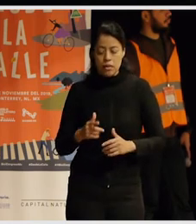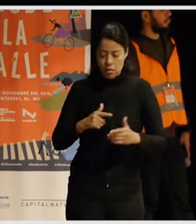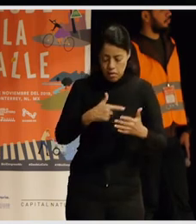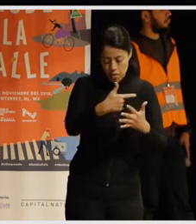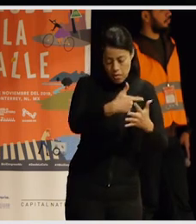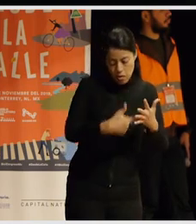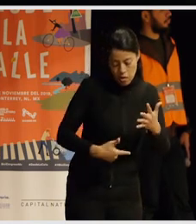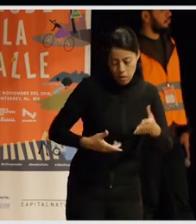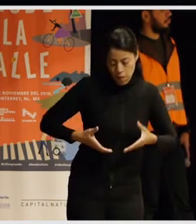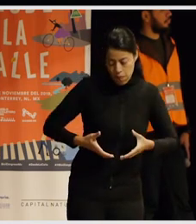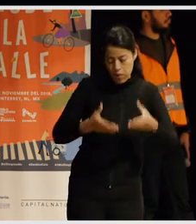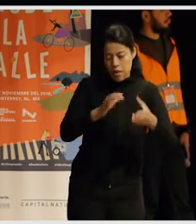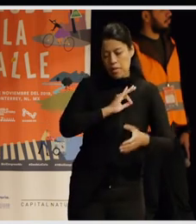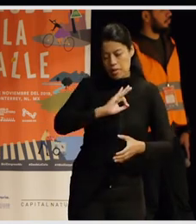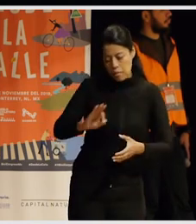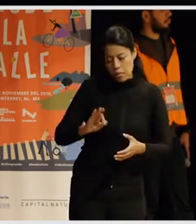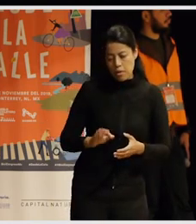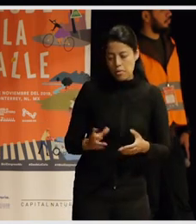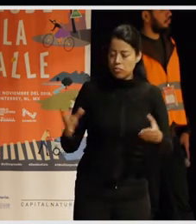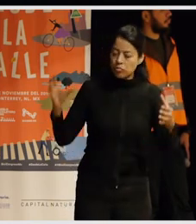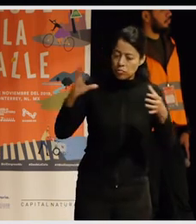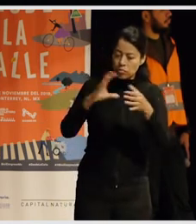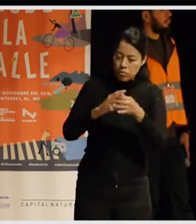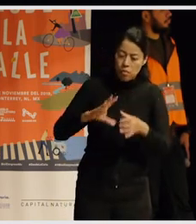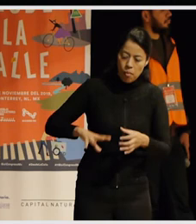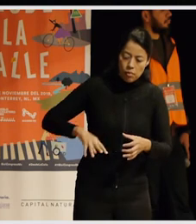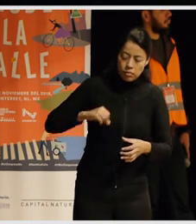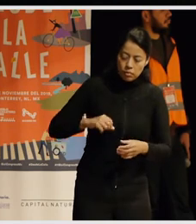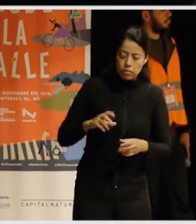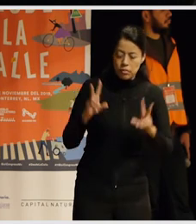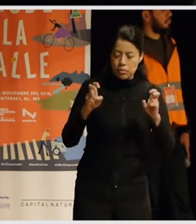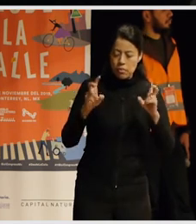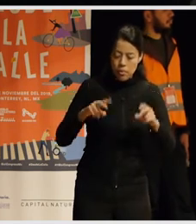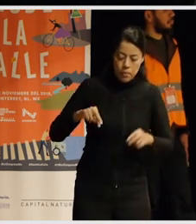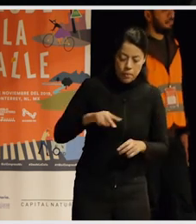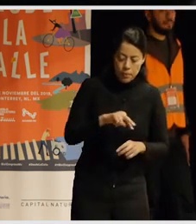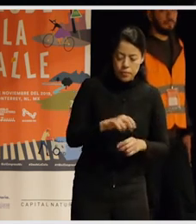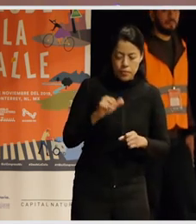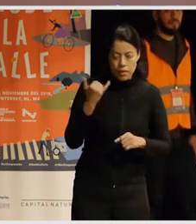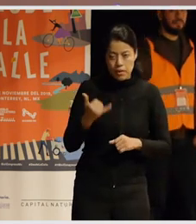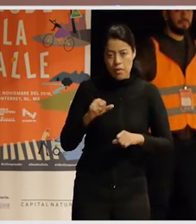del manual de calles y podemos hacer esa suma de esfuerzos entre temas peatonales y ciclistas